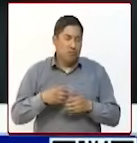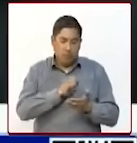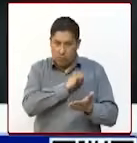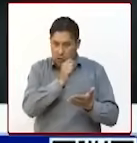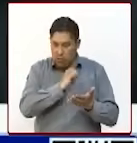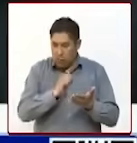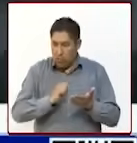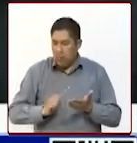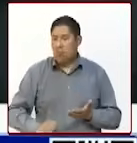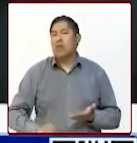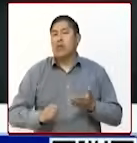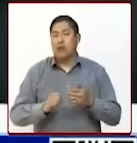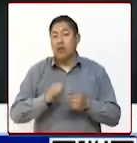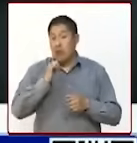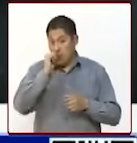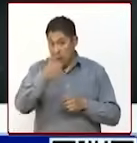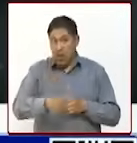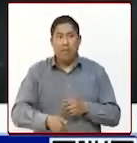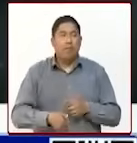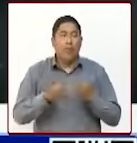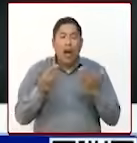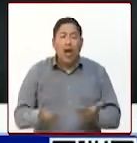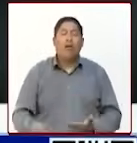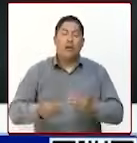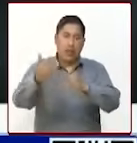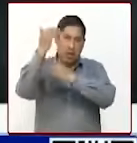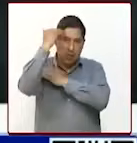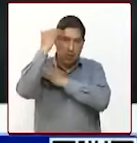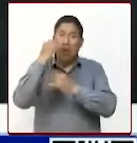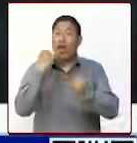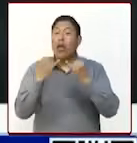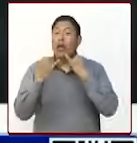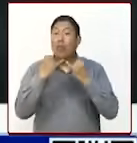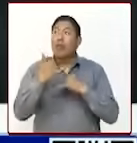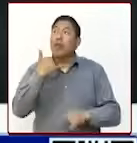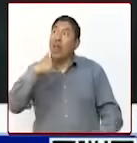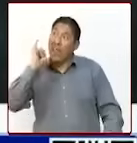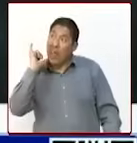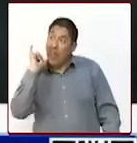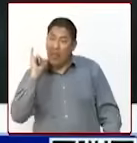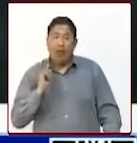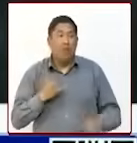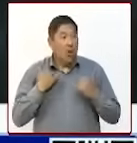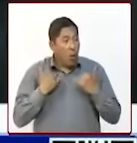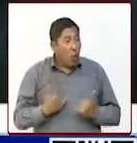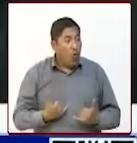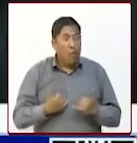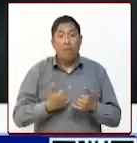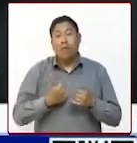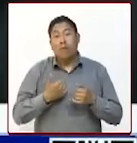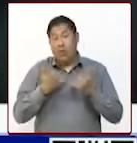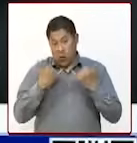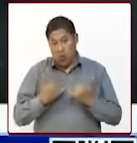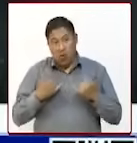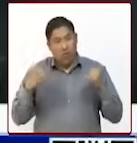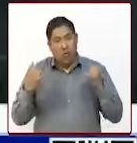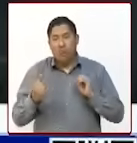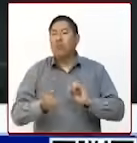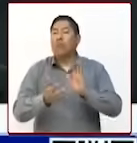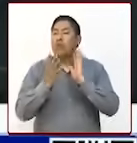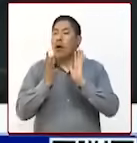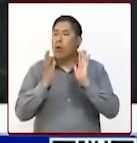estamos en la ciudad de Santa Cruz informando desde el día de ayer. Hemos tenido la oportunidad de hacer una conferencia de